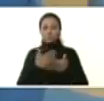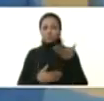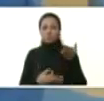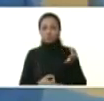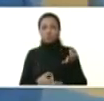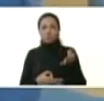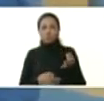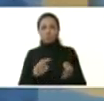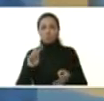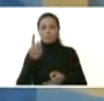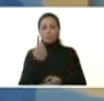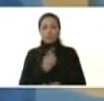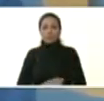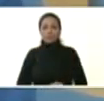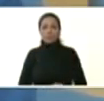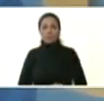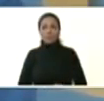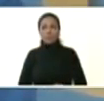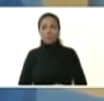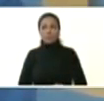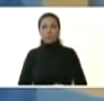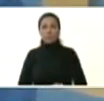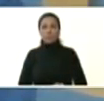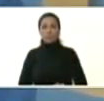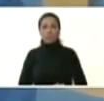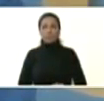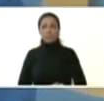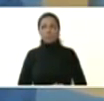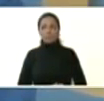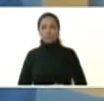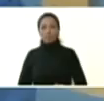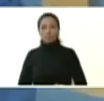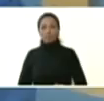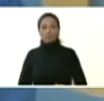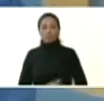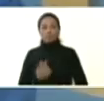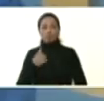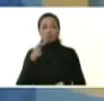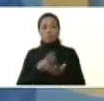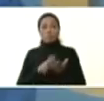el primero. El primero, voy a probar